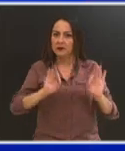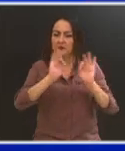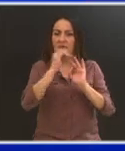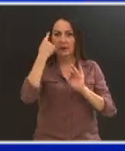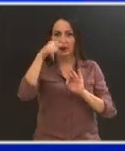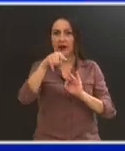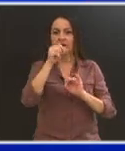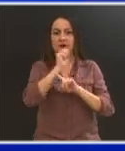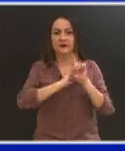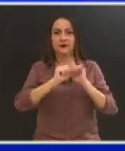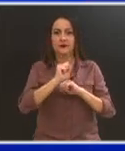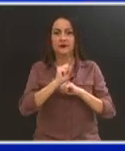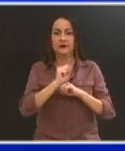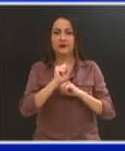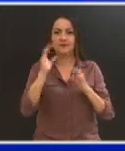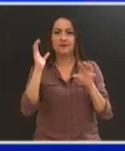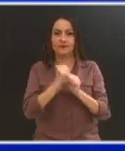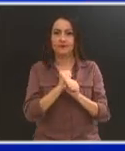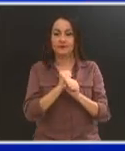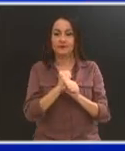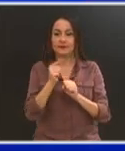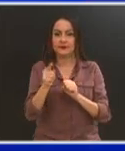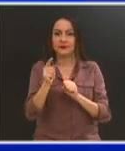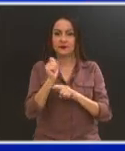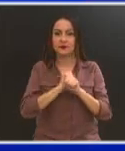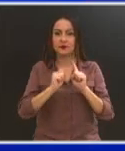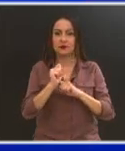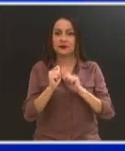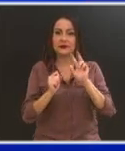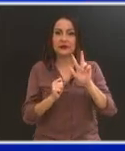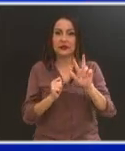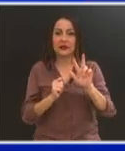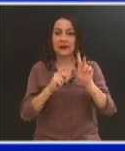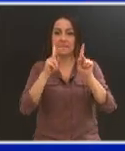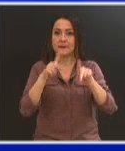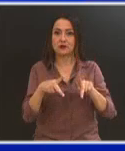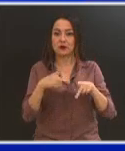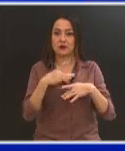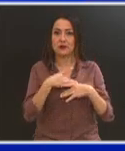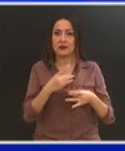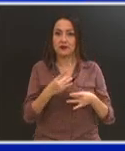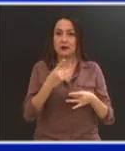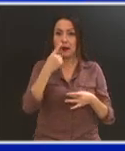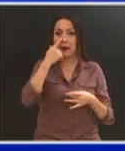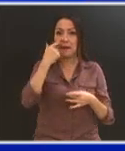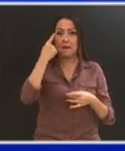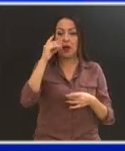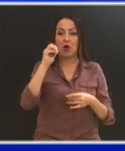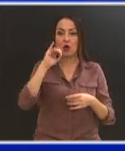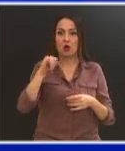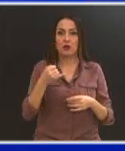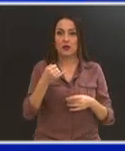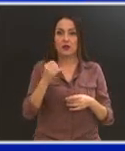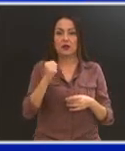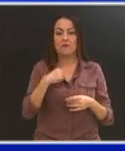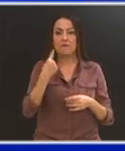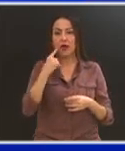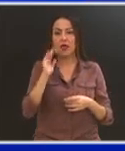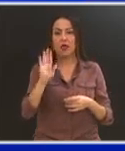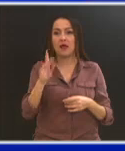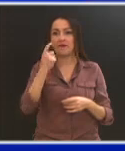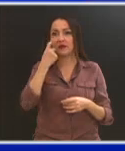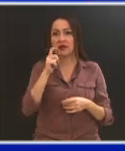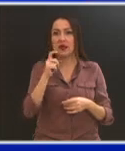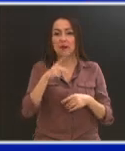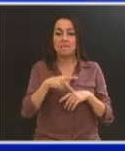para este caso. Entonces, nada más recapitulando, en este caso son tres las personas de interés para el OIJ y evidentemente para la Fiscalía